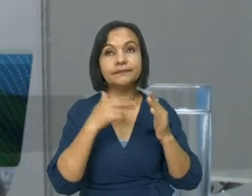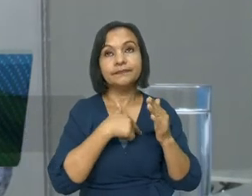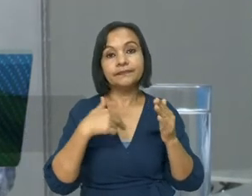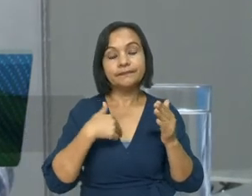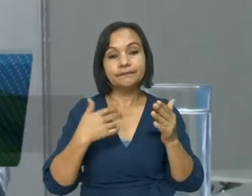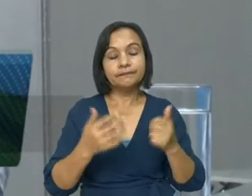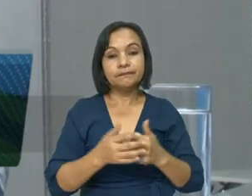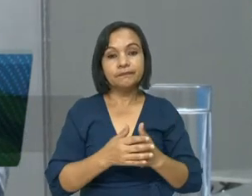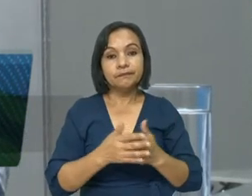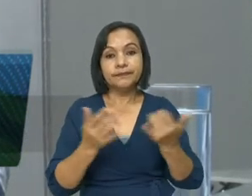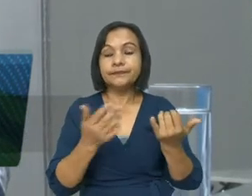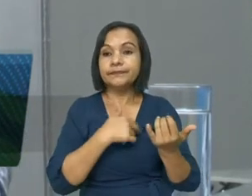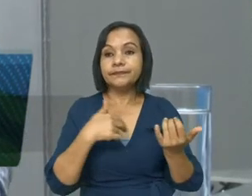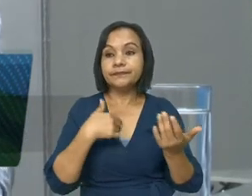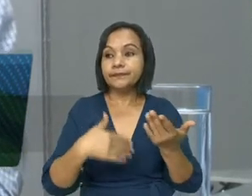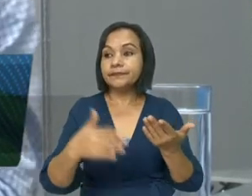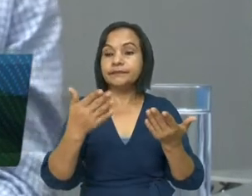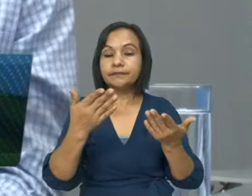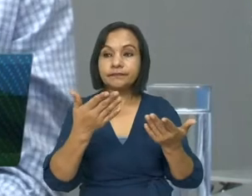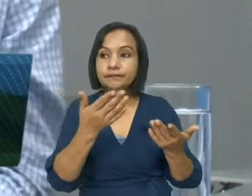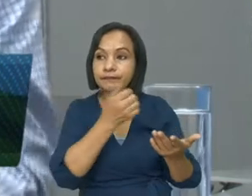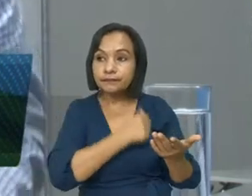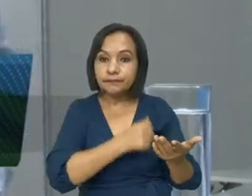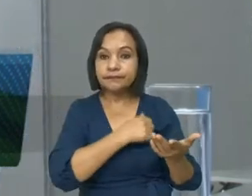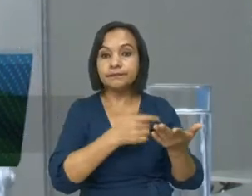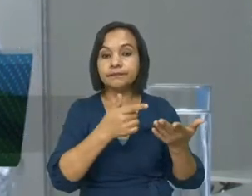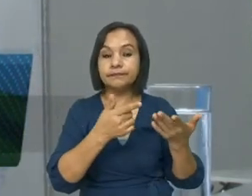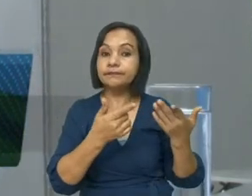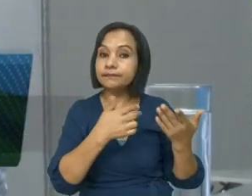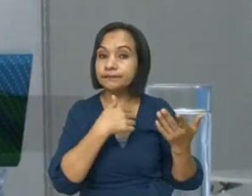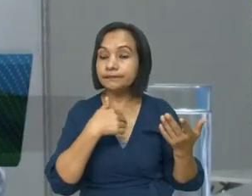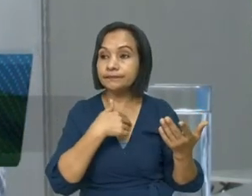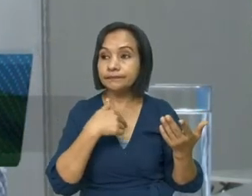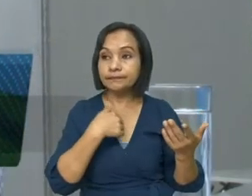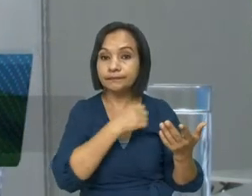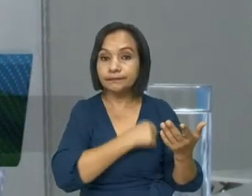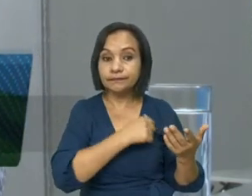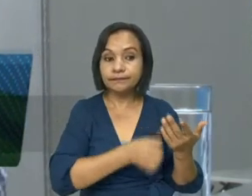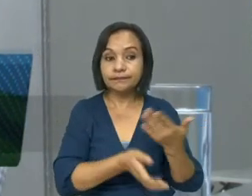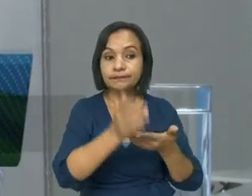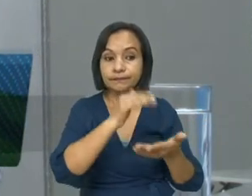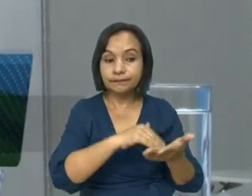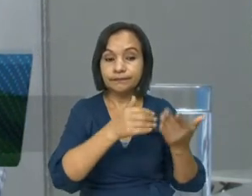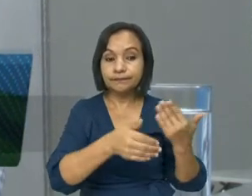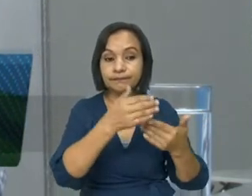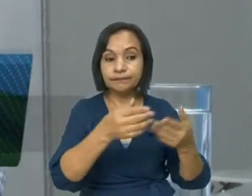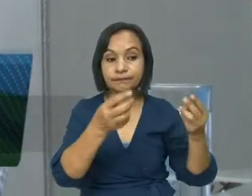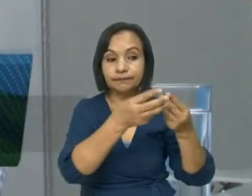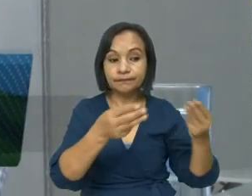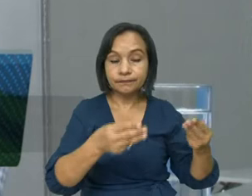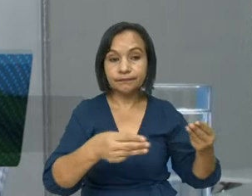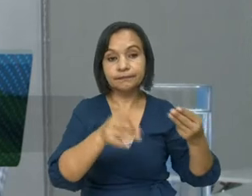además, las excretas, los sólidos que le llamamos, son reutilizados para otro tipo de